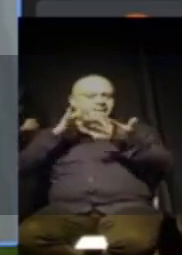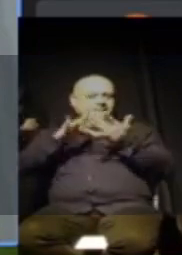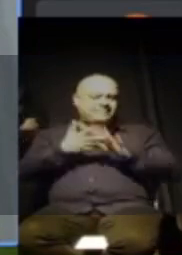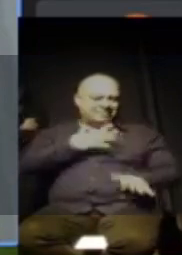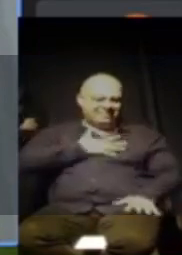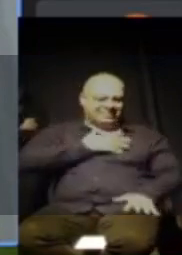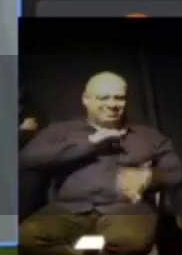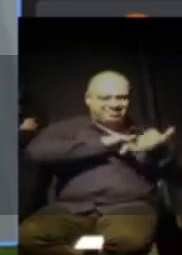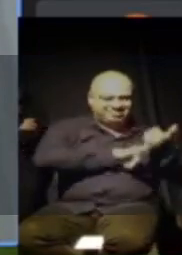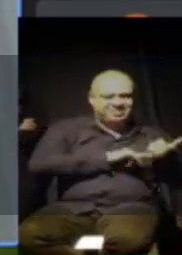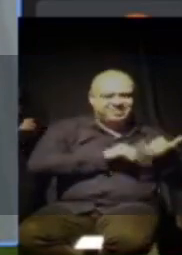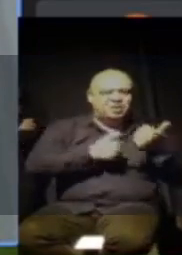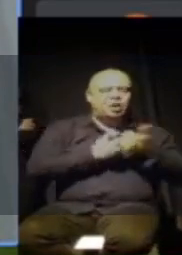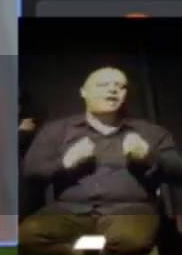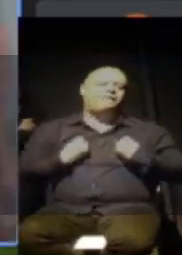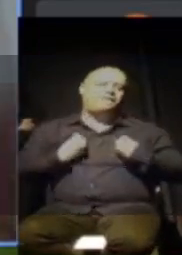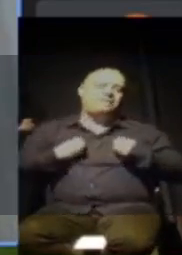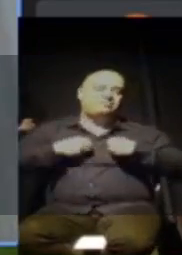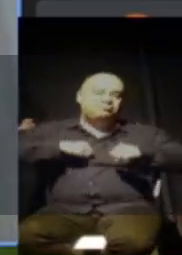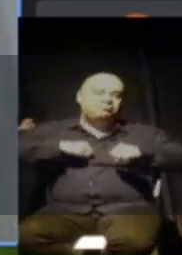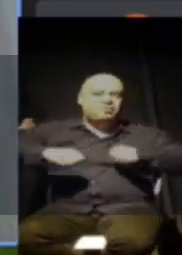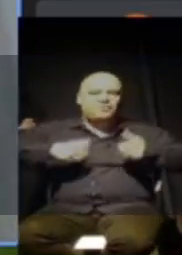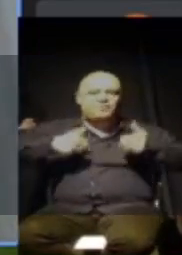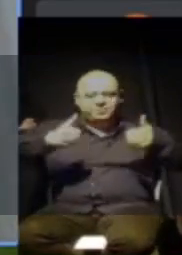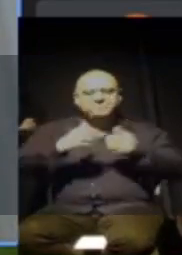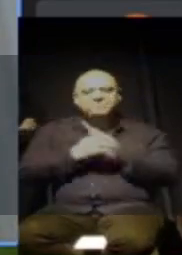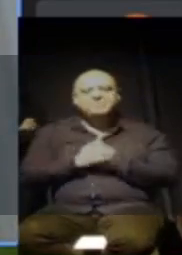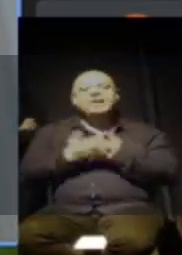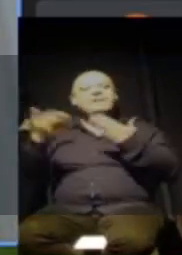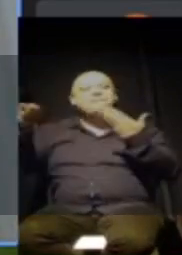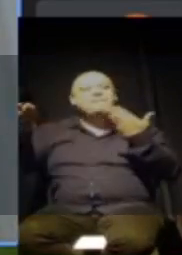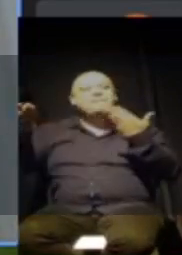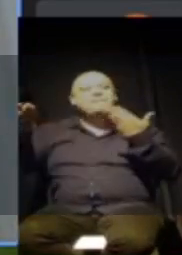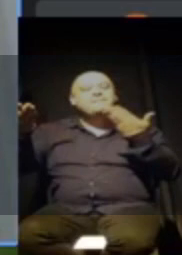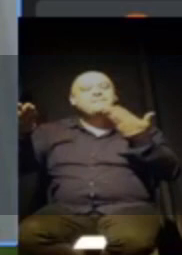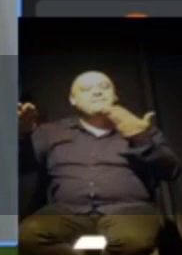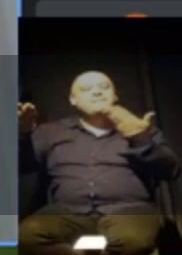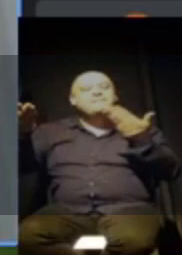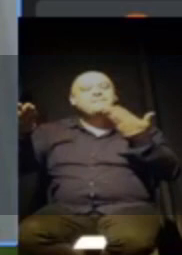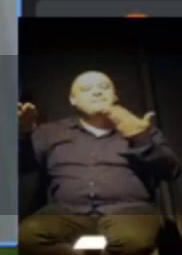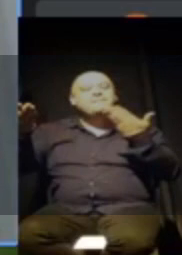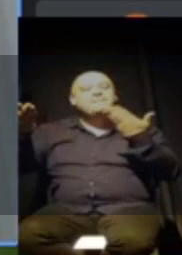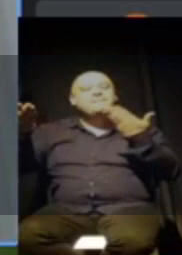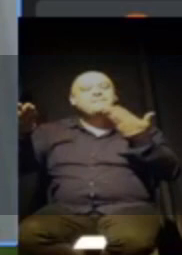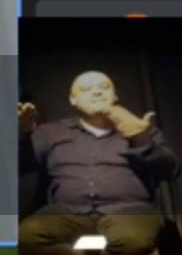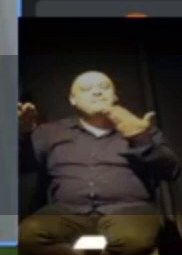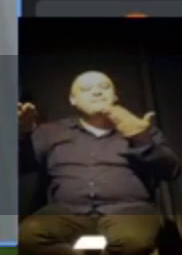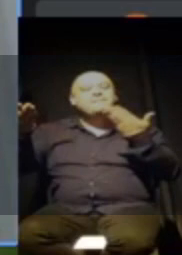alterdependencia para un vivir sabroso. Bienvenidas sean las poéticas del Muntu,